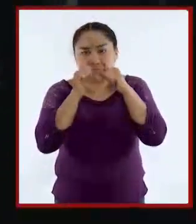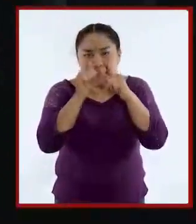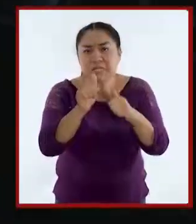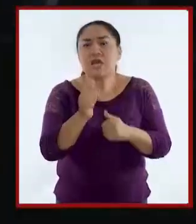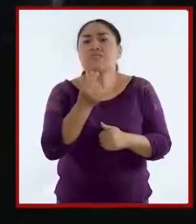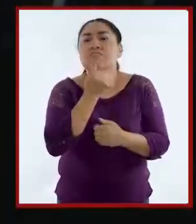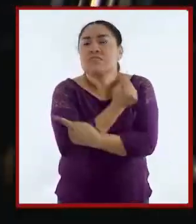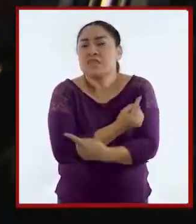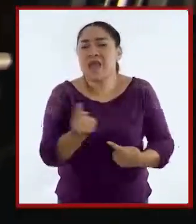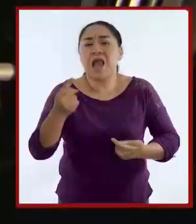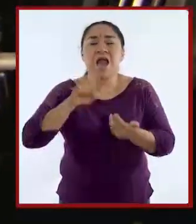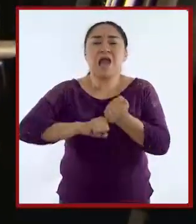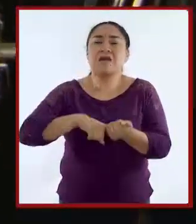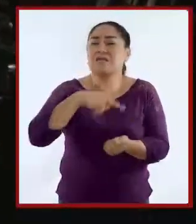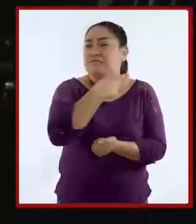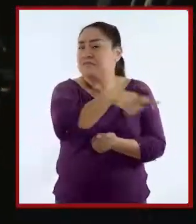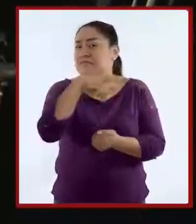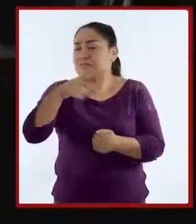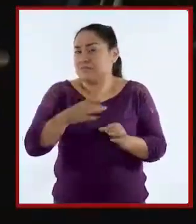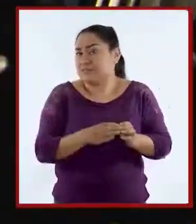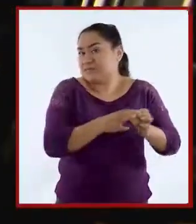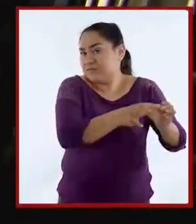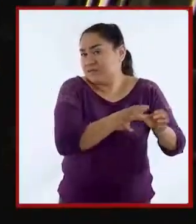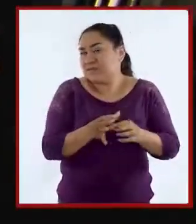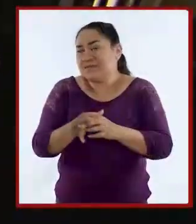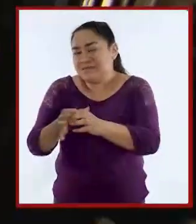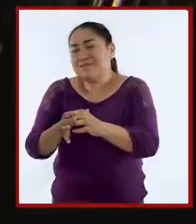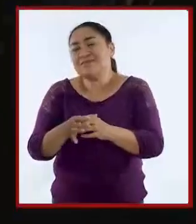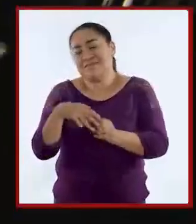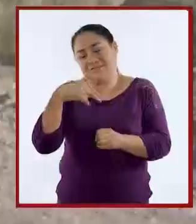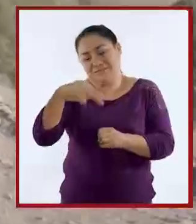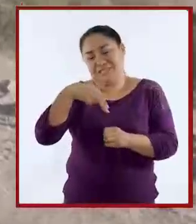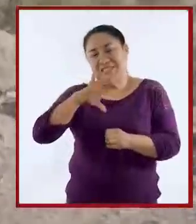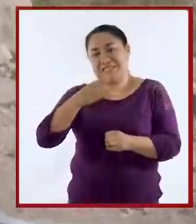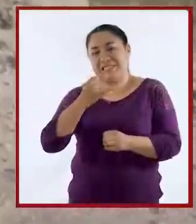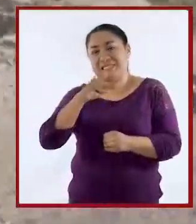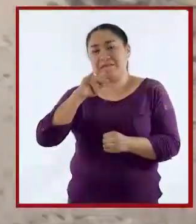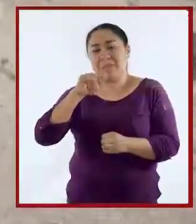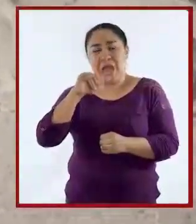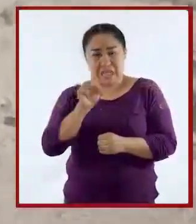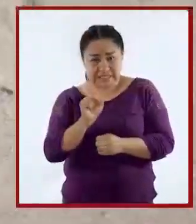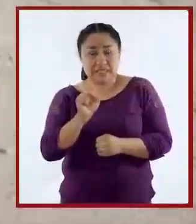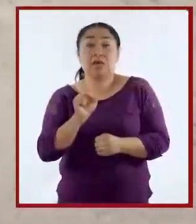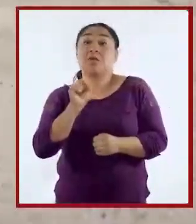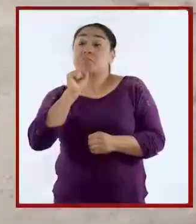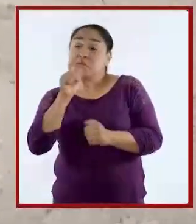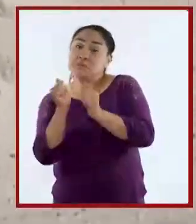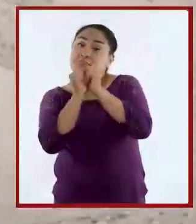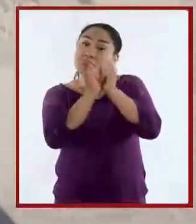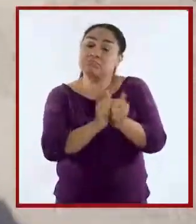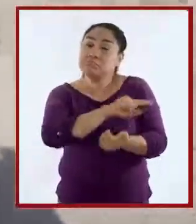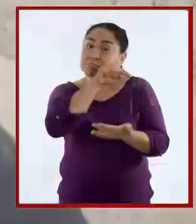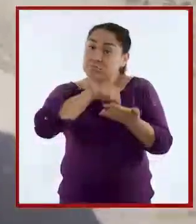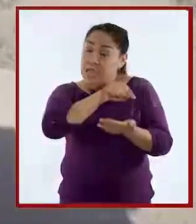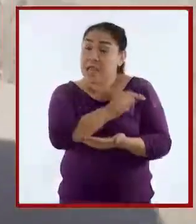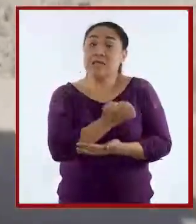comunidades cercanas o no tan cercanas a Chinipas y que se albergan en la propia